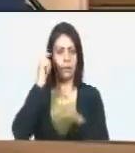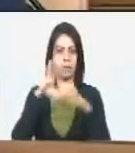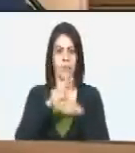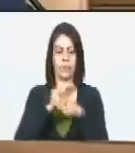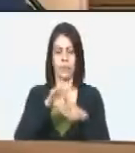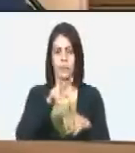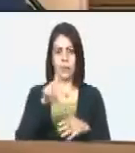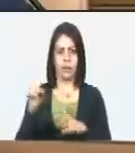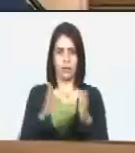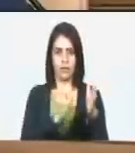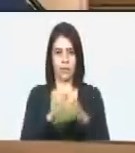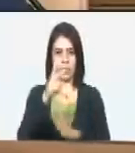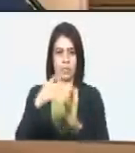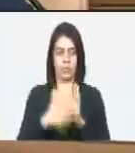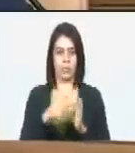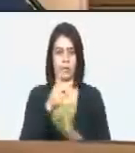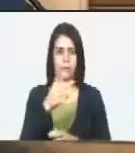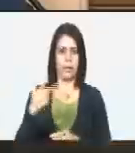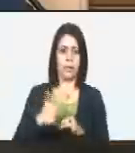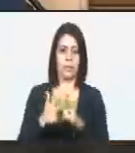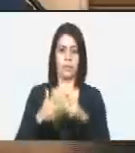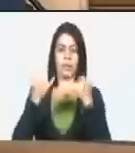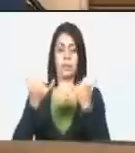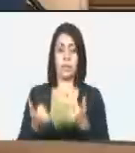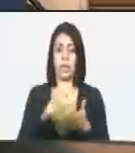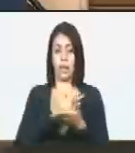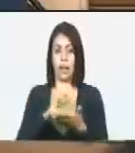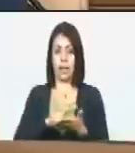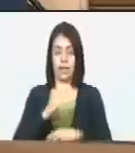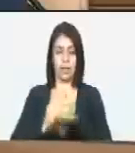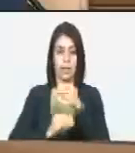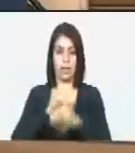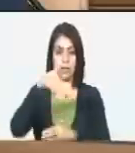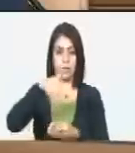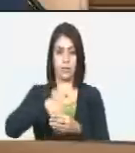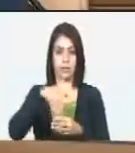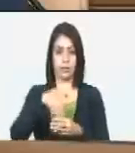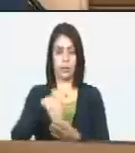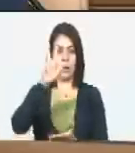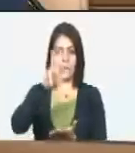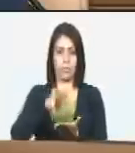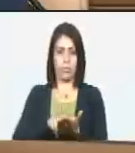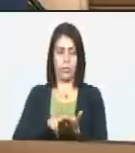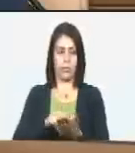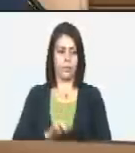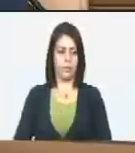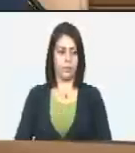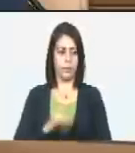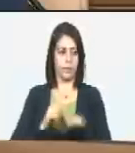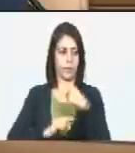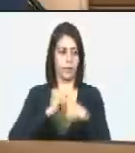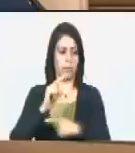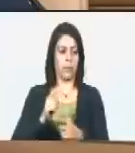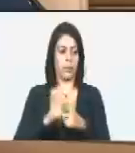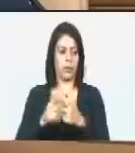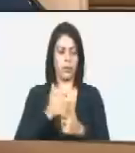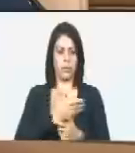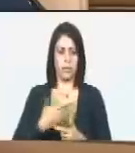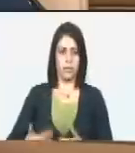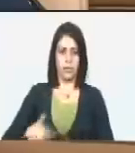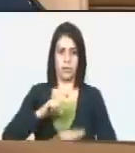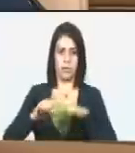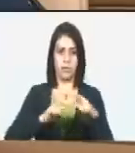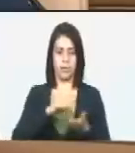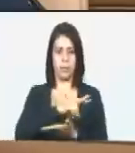de 2023. Una vez leída y sometida a votación, resultó aprobada. Posteriormente, el presidente ordenó dar lectura a